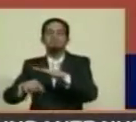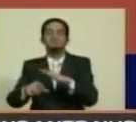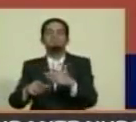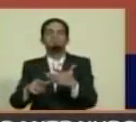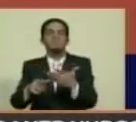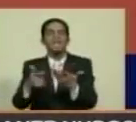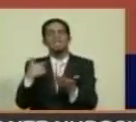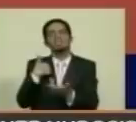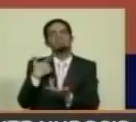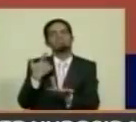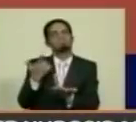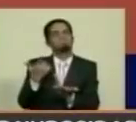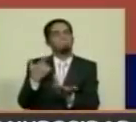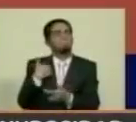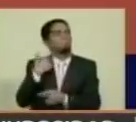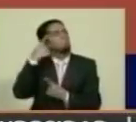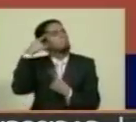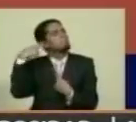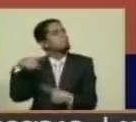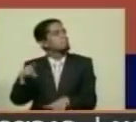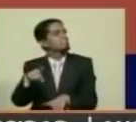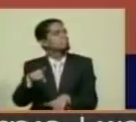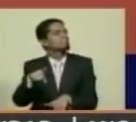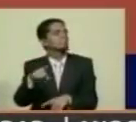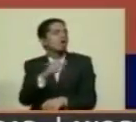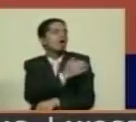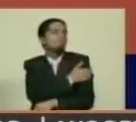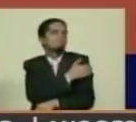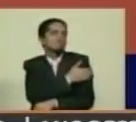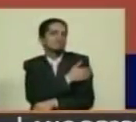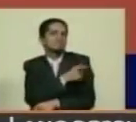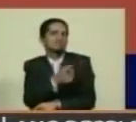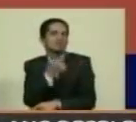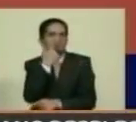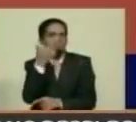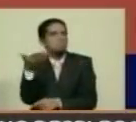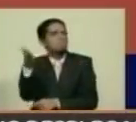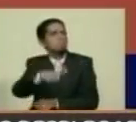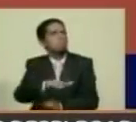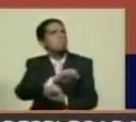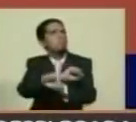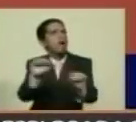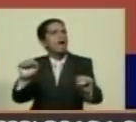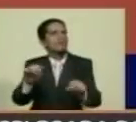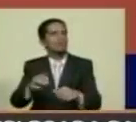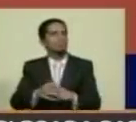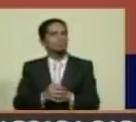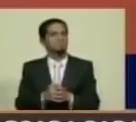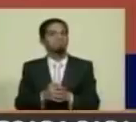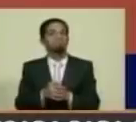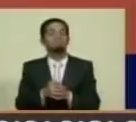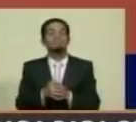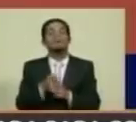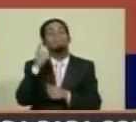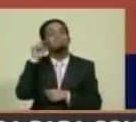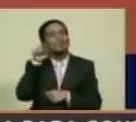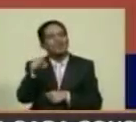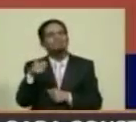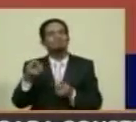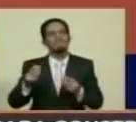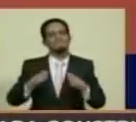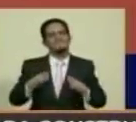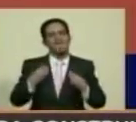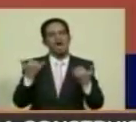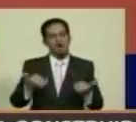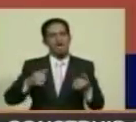algún opositor que estuviera pasando por allí resultaba muerto por las bombas. Por eso es que él vive en Bogotá, y